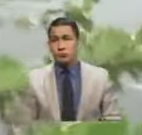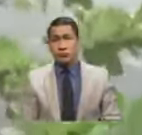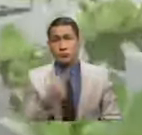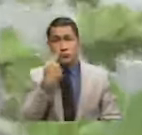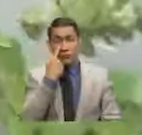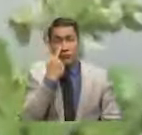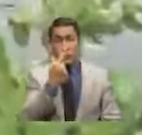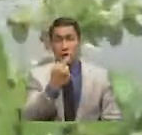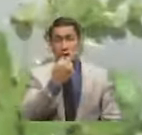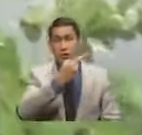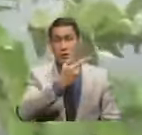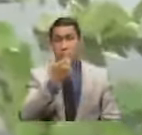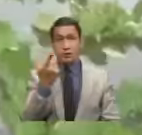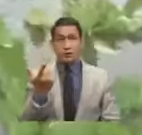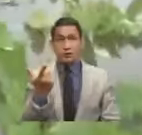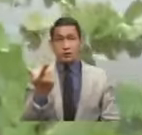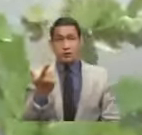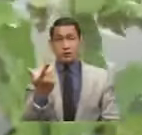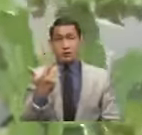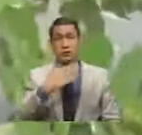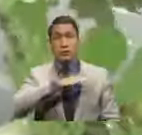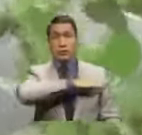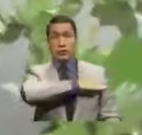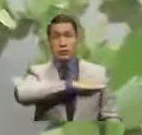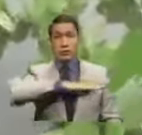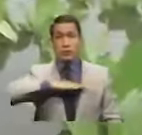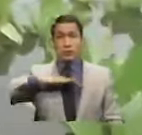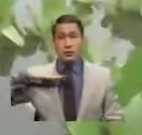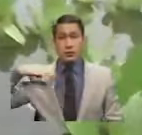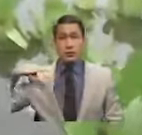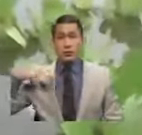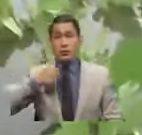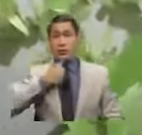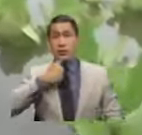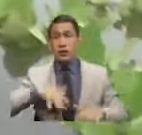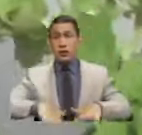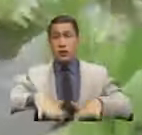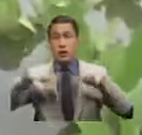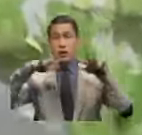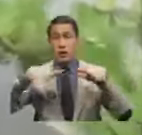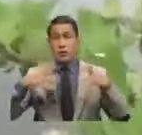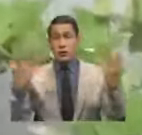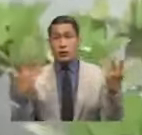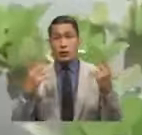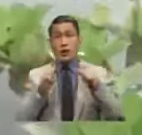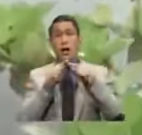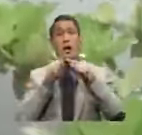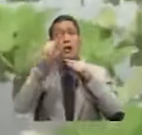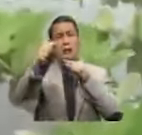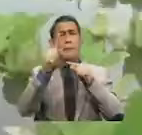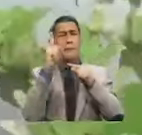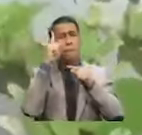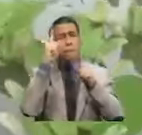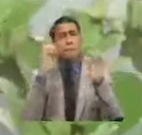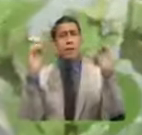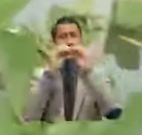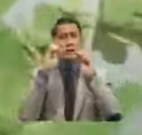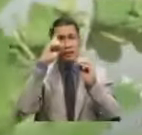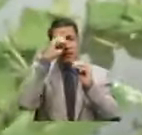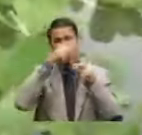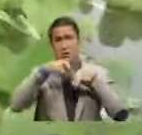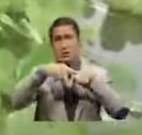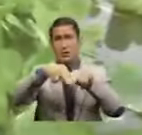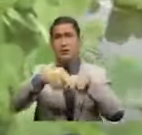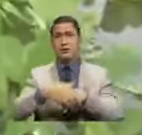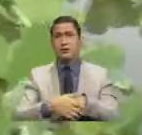donde estamos, nomás donde nos llega el agua. Ahora, si caminamos allá, si caminamos más allá, para allá tendremos que salir nadando. ¿Cuántas familias están?